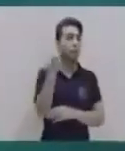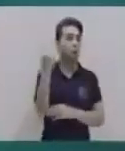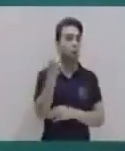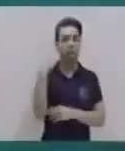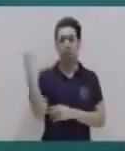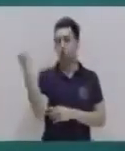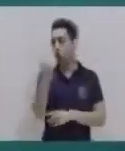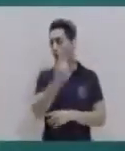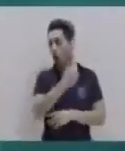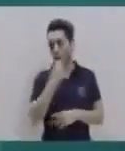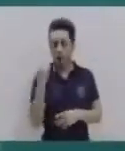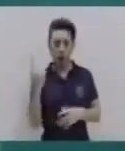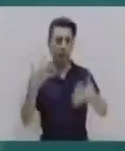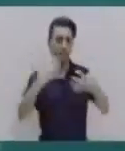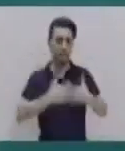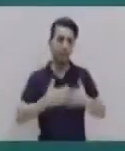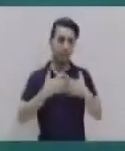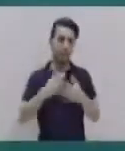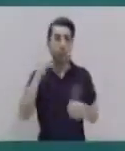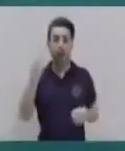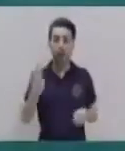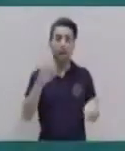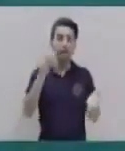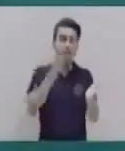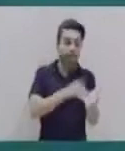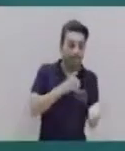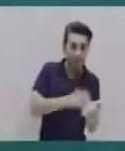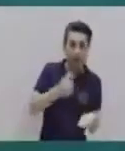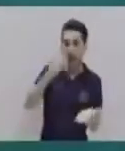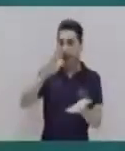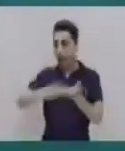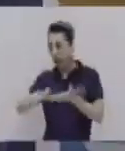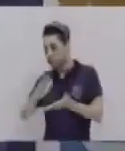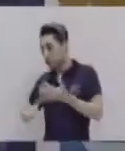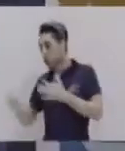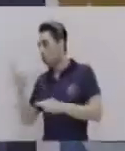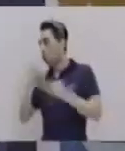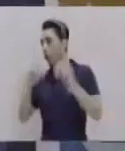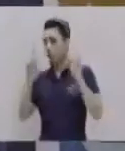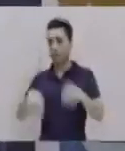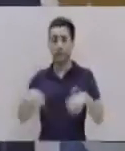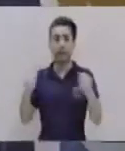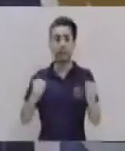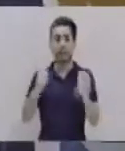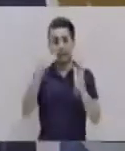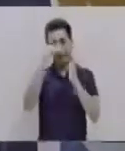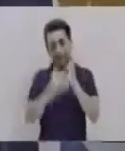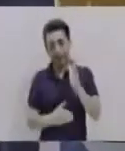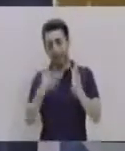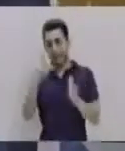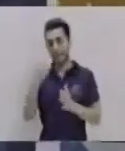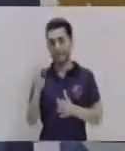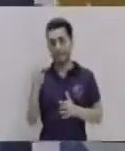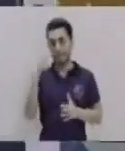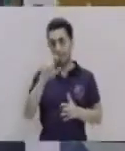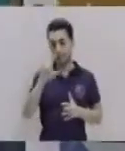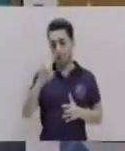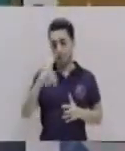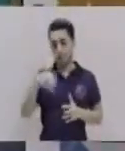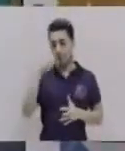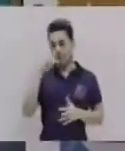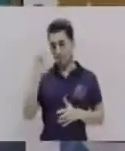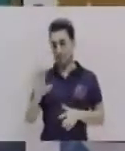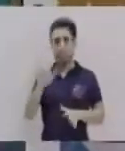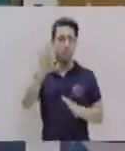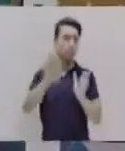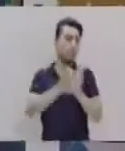temprano o venden o gastan o tienen descuentos en sus empresas. Y me surge la última duda, si tenemos una